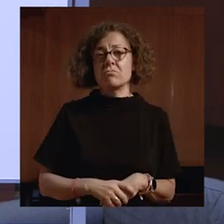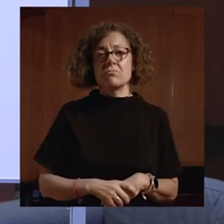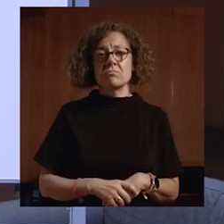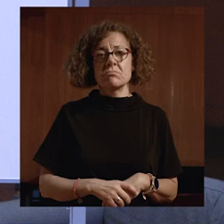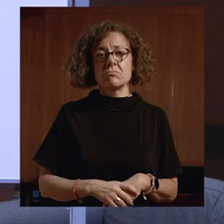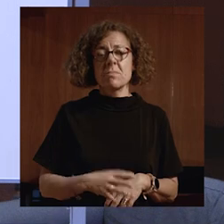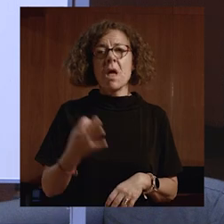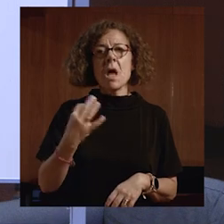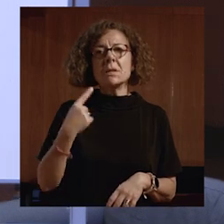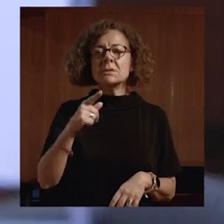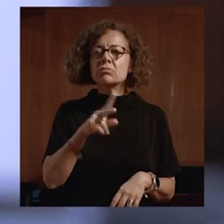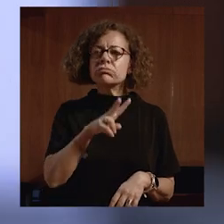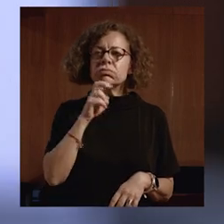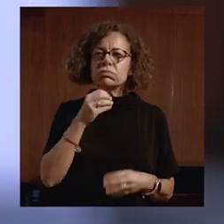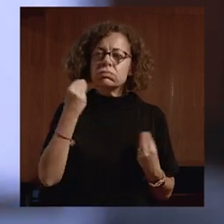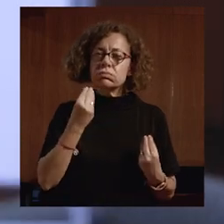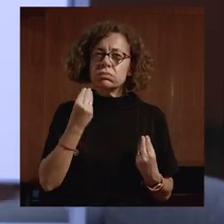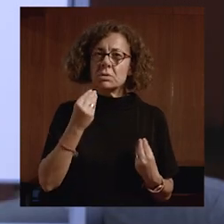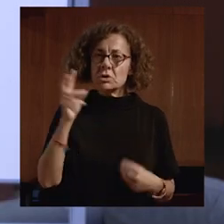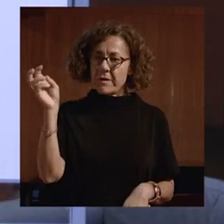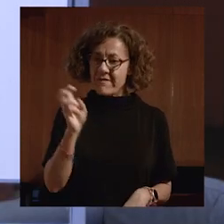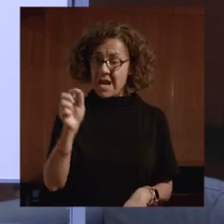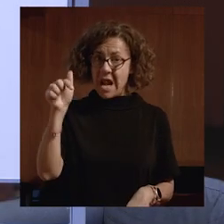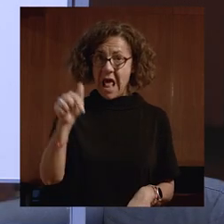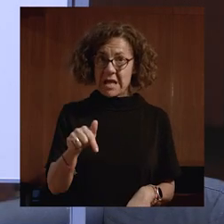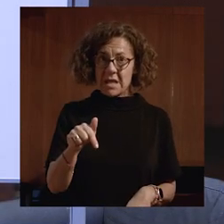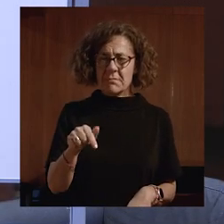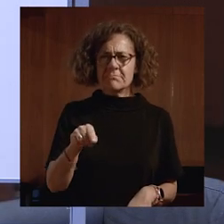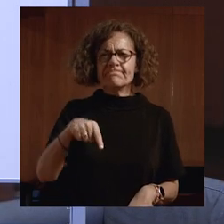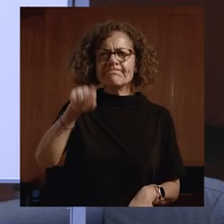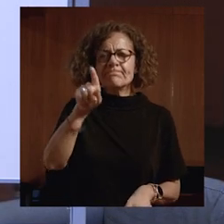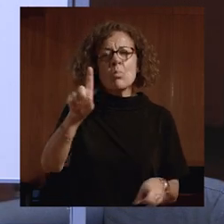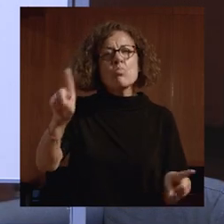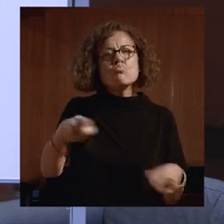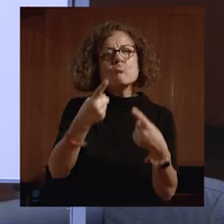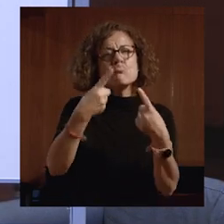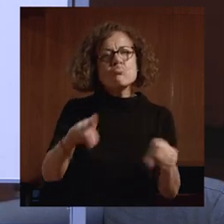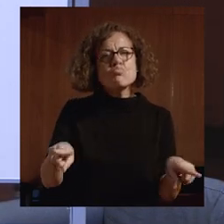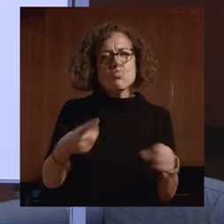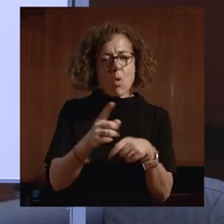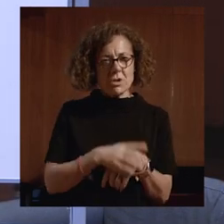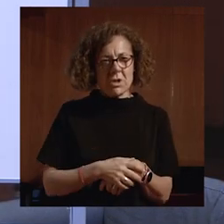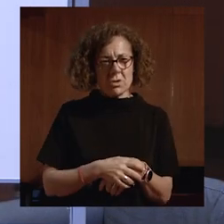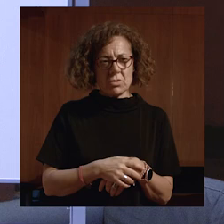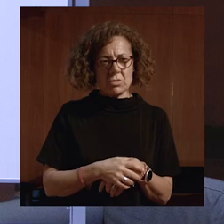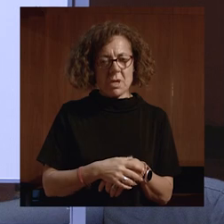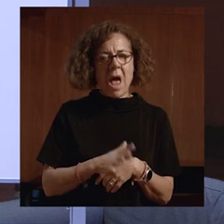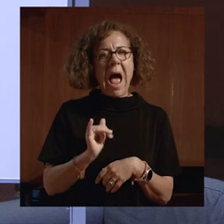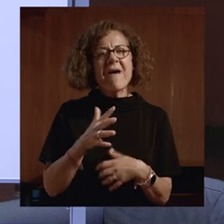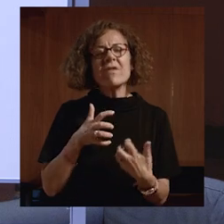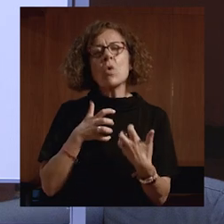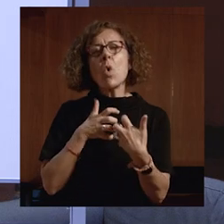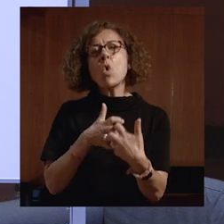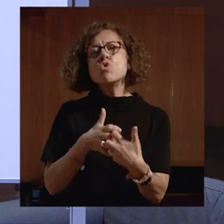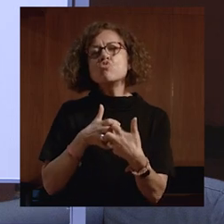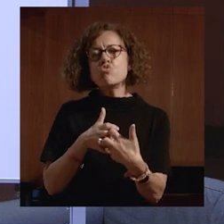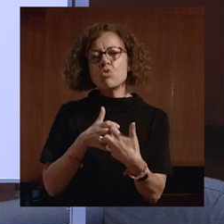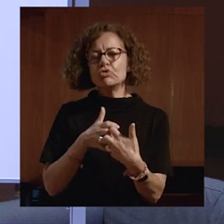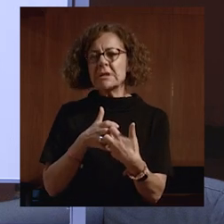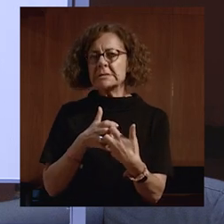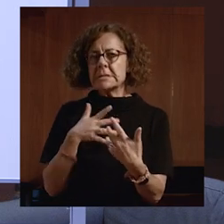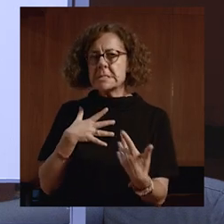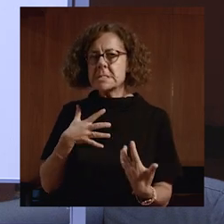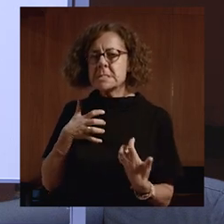Y qué valioso es que los que salen aquí son músicos y han tenido luchas cuerpo a cuerpo con la música, el